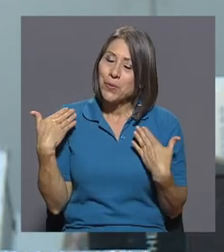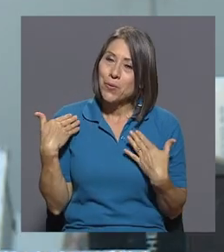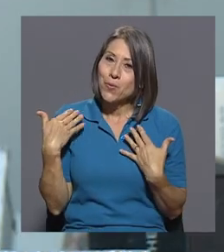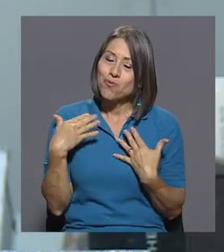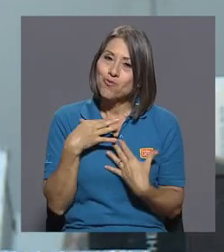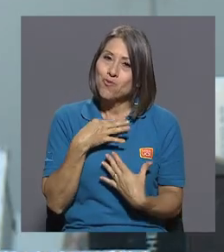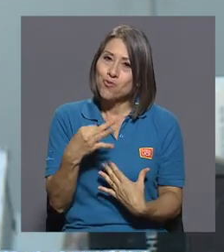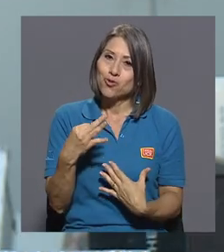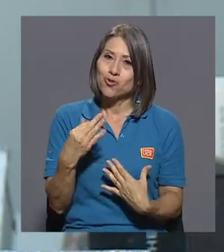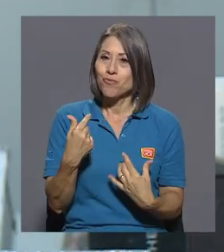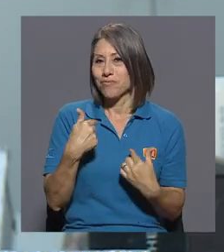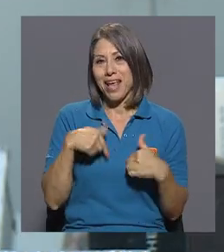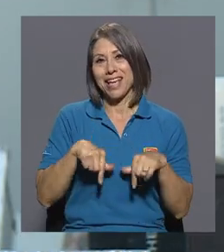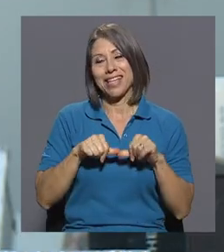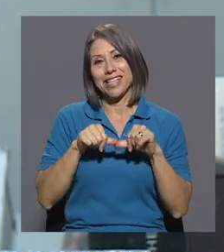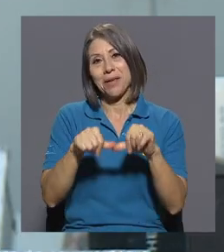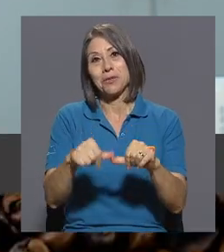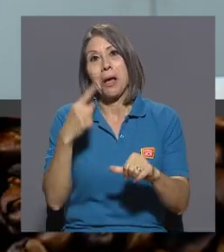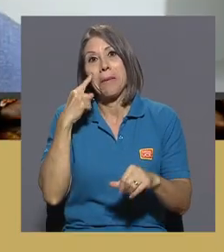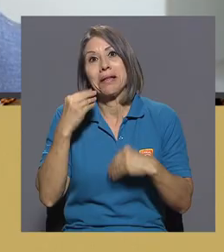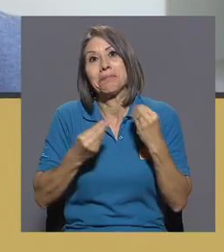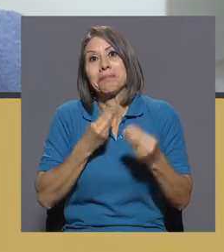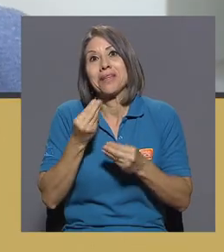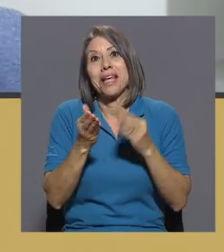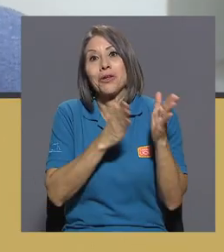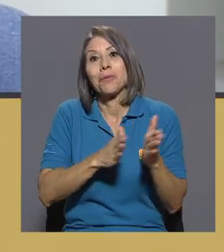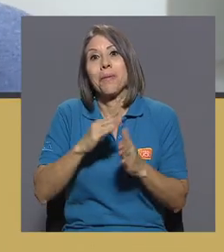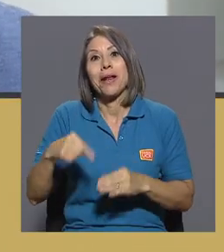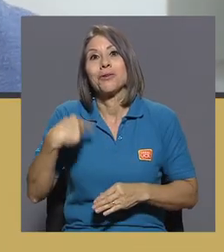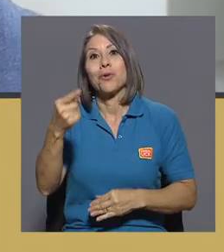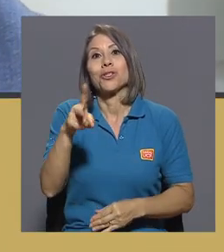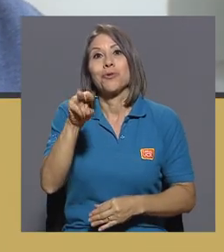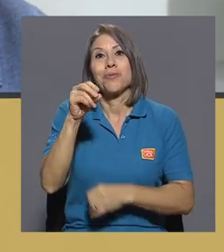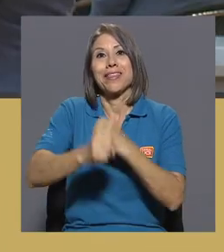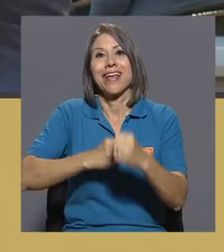aquí seguimos a ver qué nos prepara los próximos 20 años, ¿verdad?